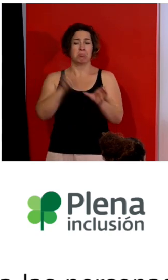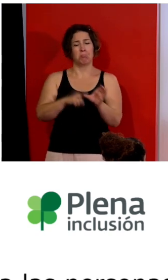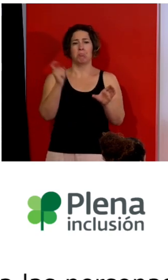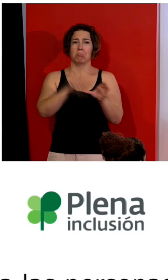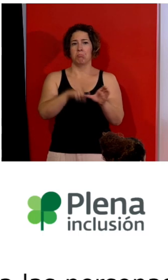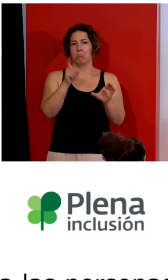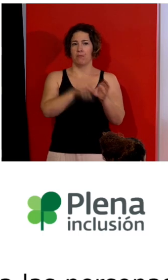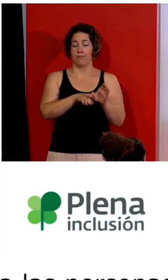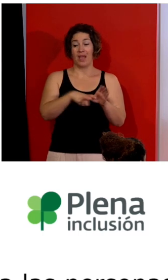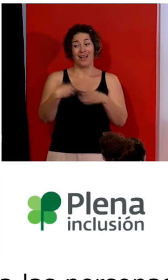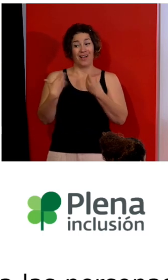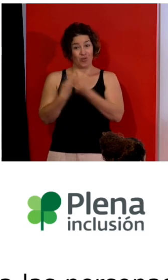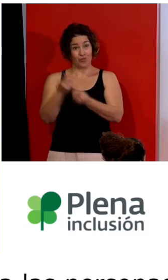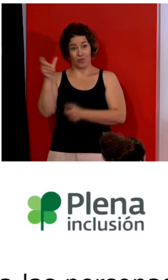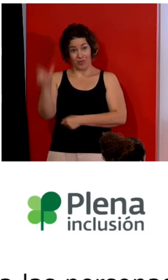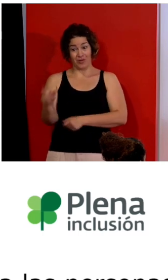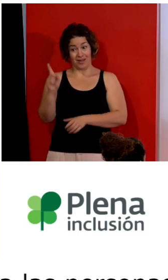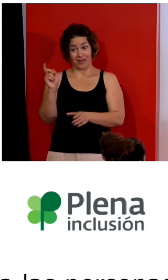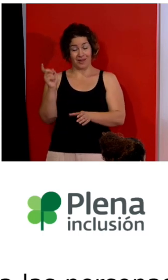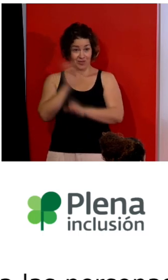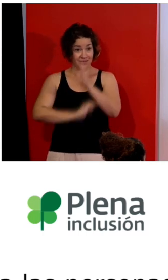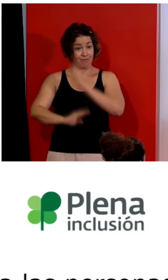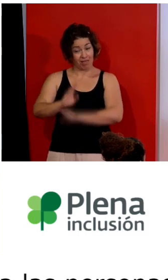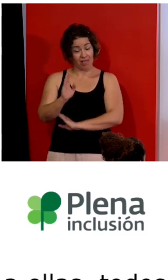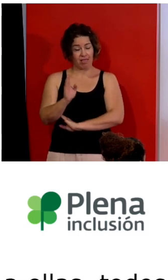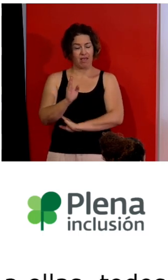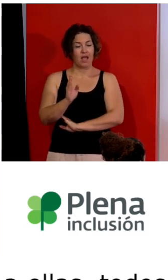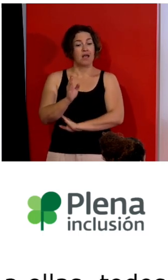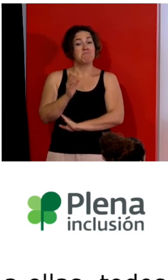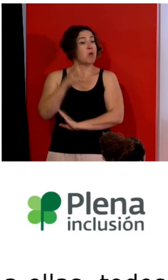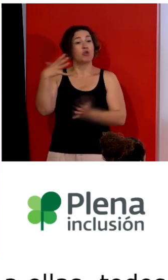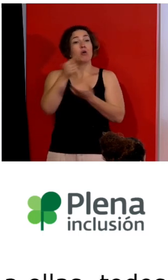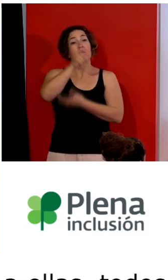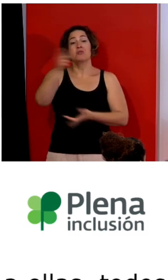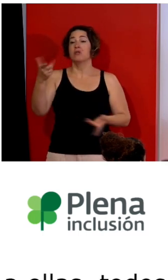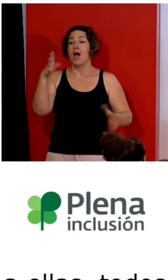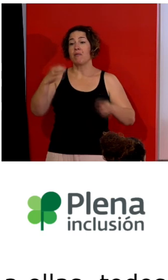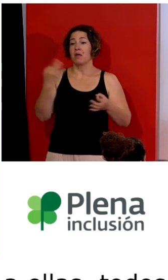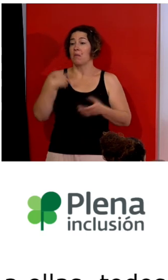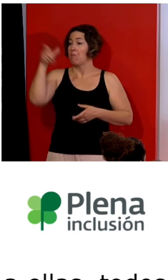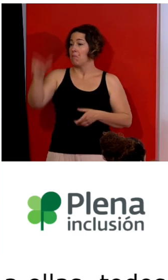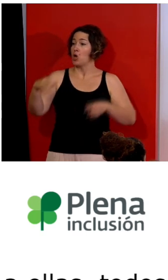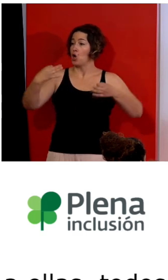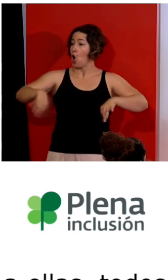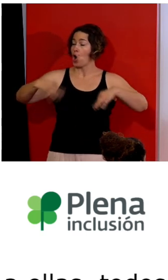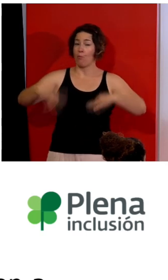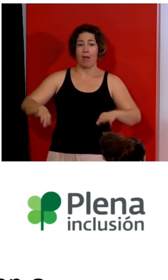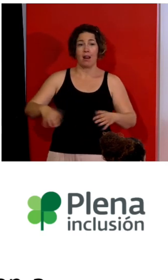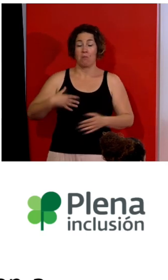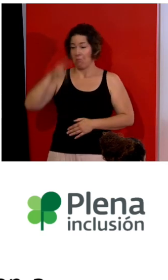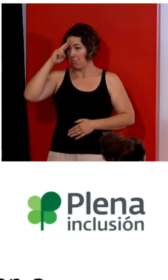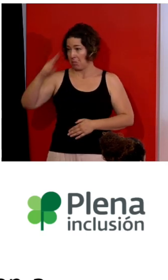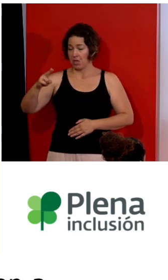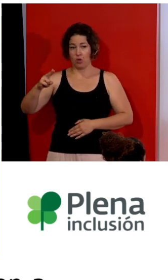y junto a ellas, todos los ciudadanos y ciudadanas aprenden a normalizar su presencia,